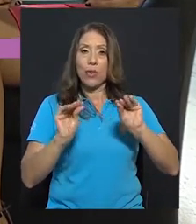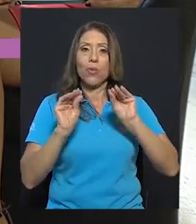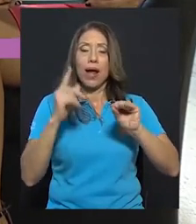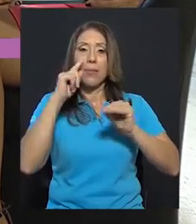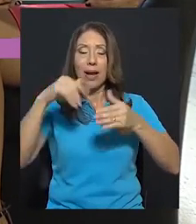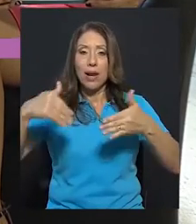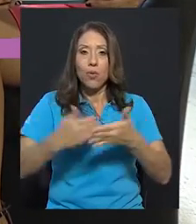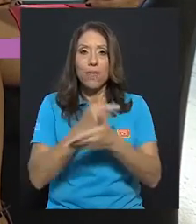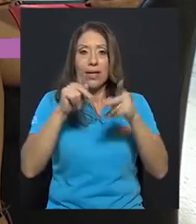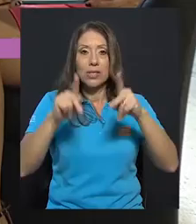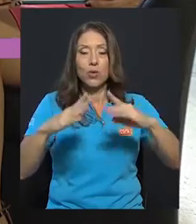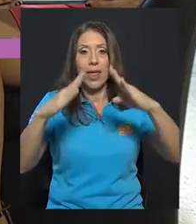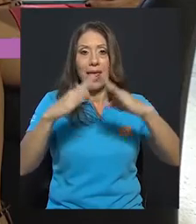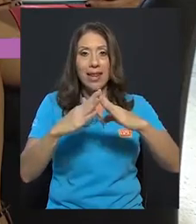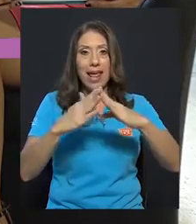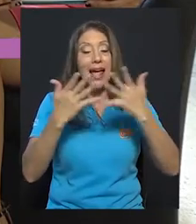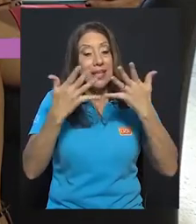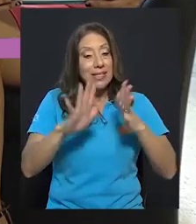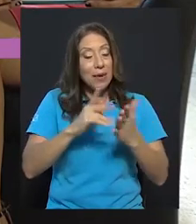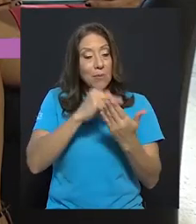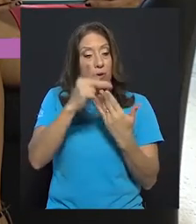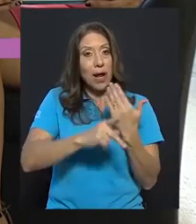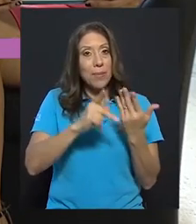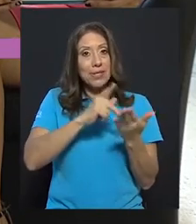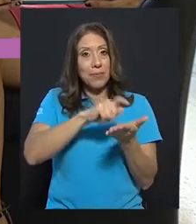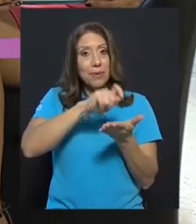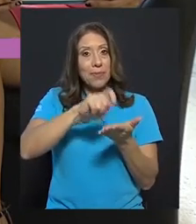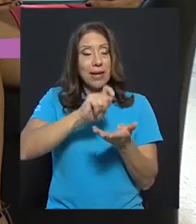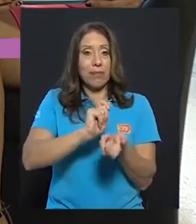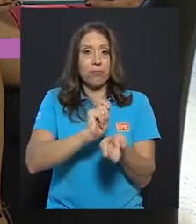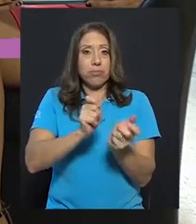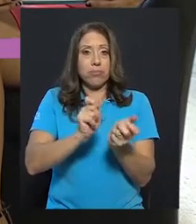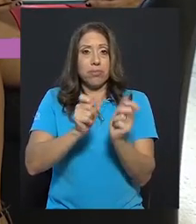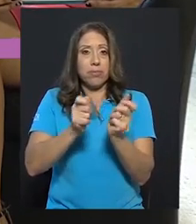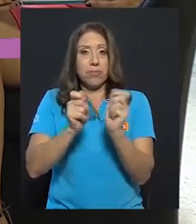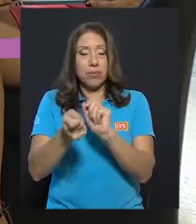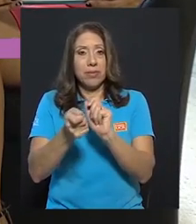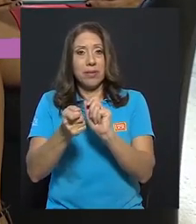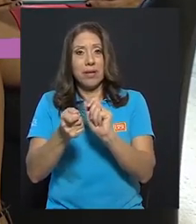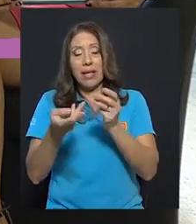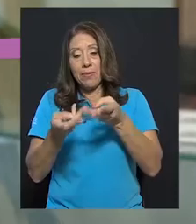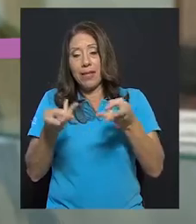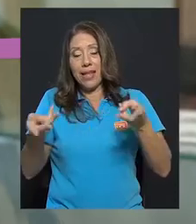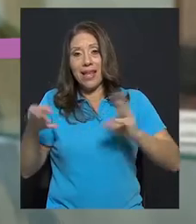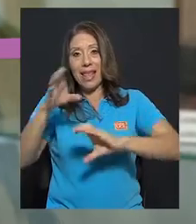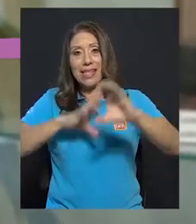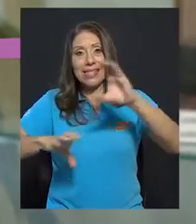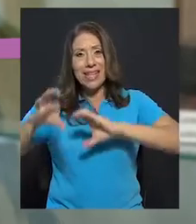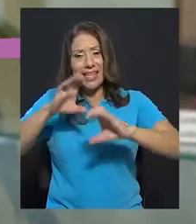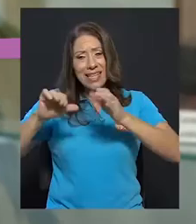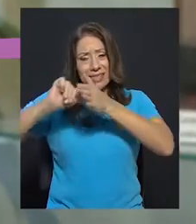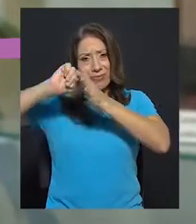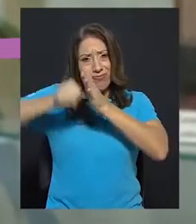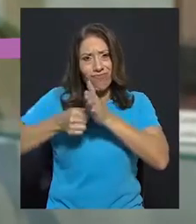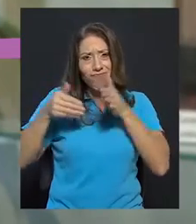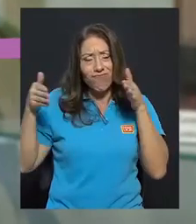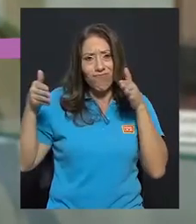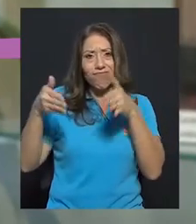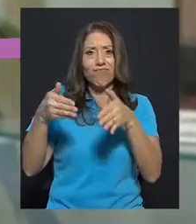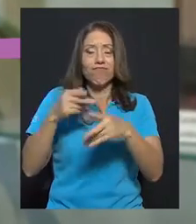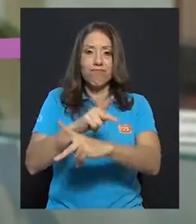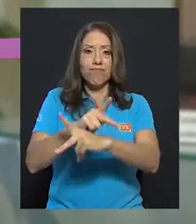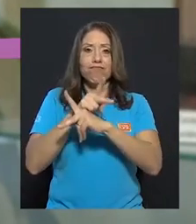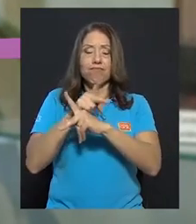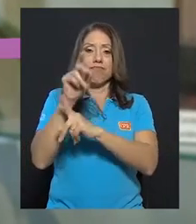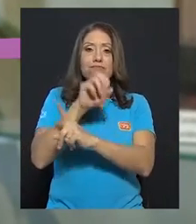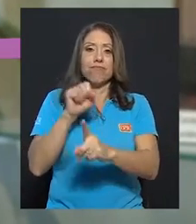se incorporan algunos cambios en el programa de primaria que tienen un énfasis importante en la asignatura de ciencias, un énfasis importante en la